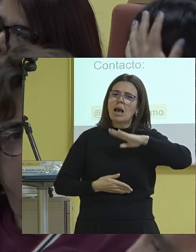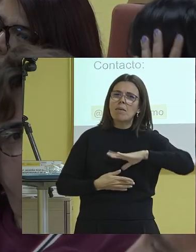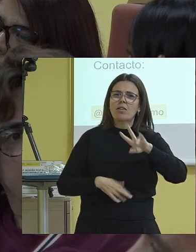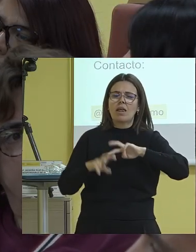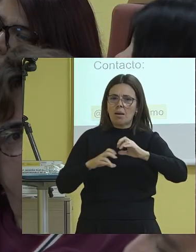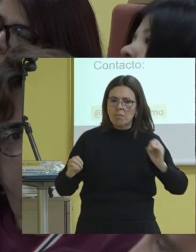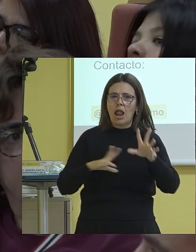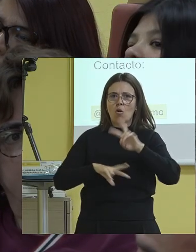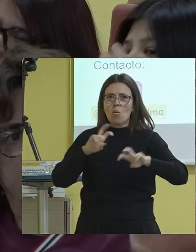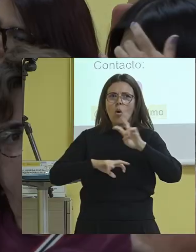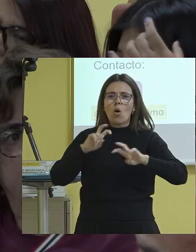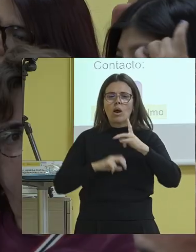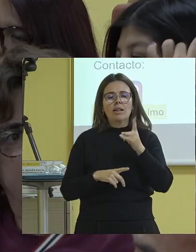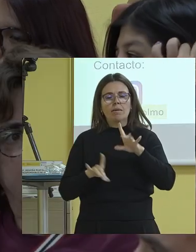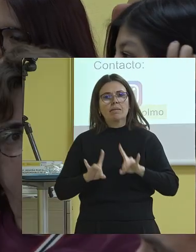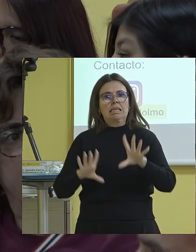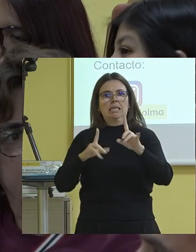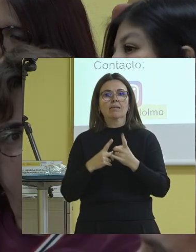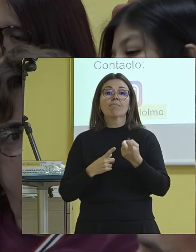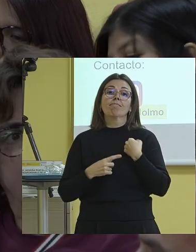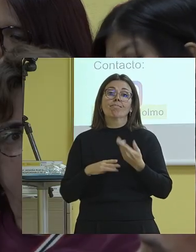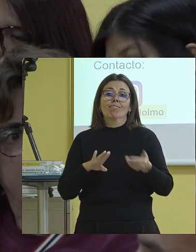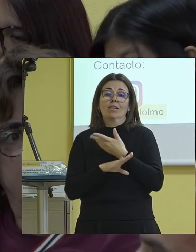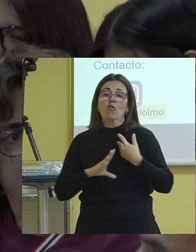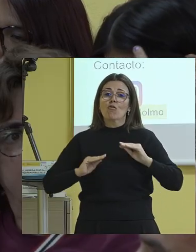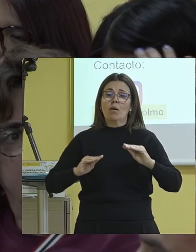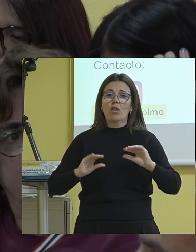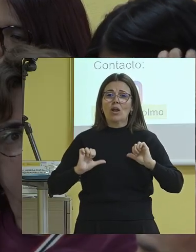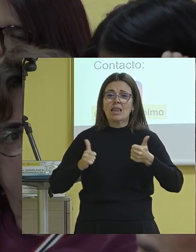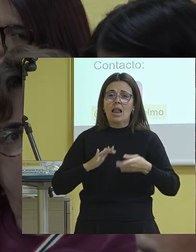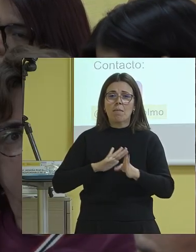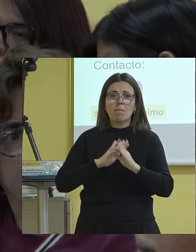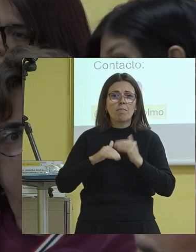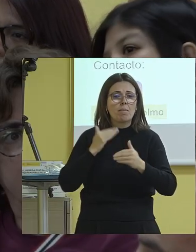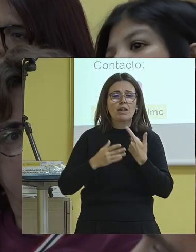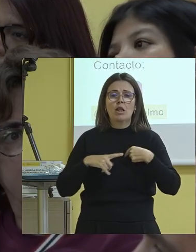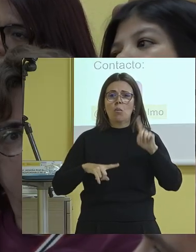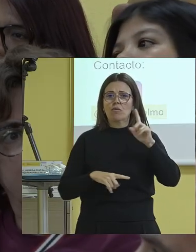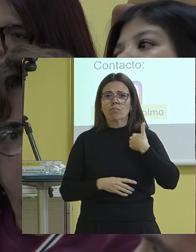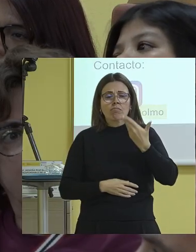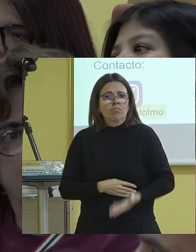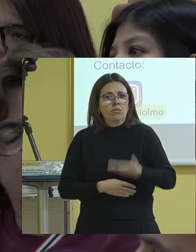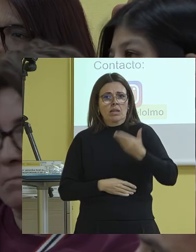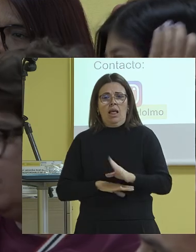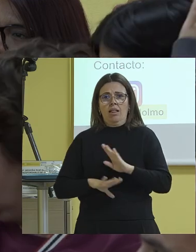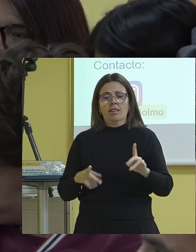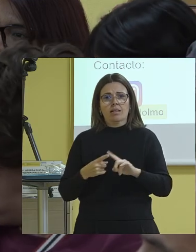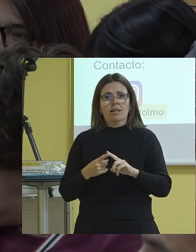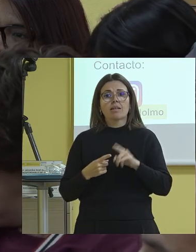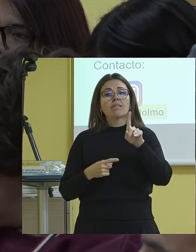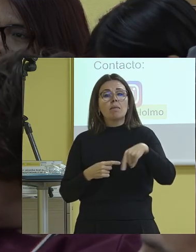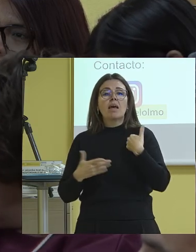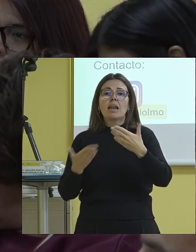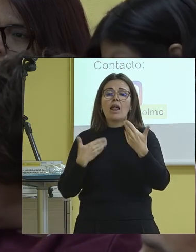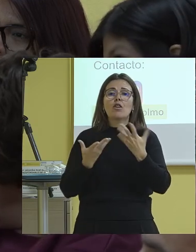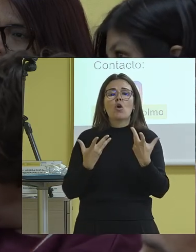encontrar milagros. La formación inicial y permanente del profesorado, la relación